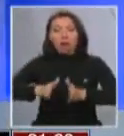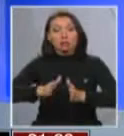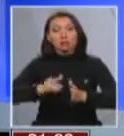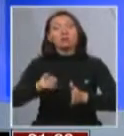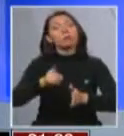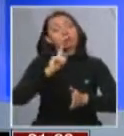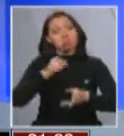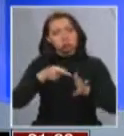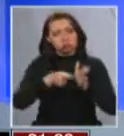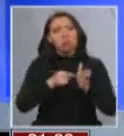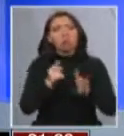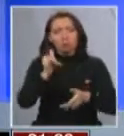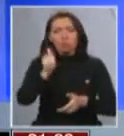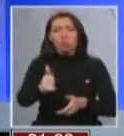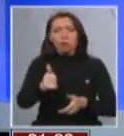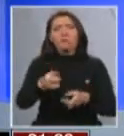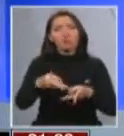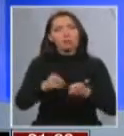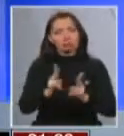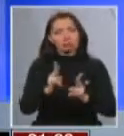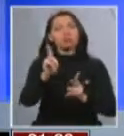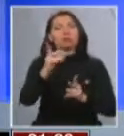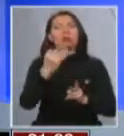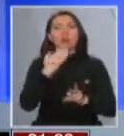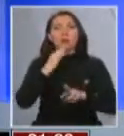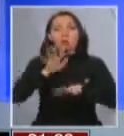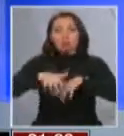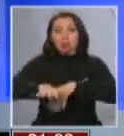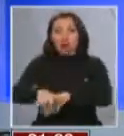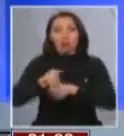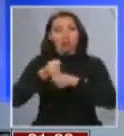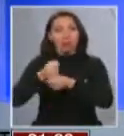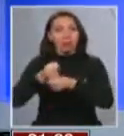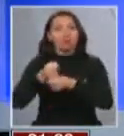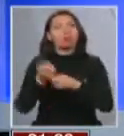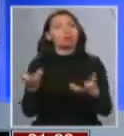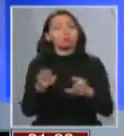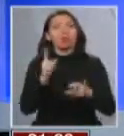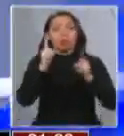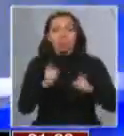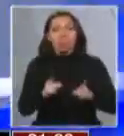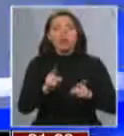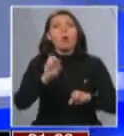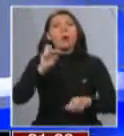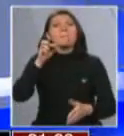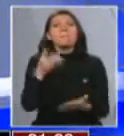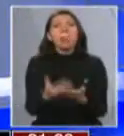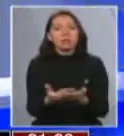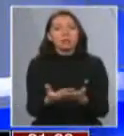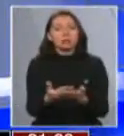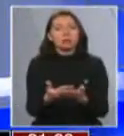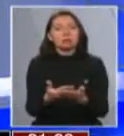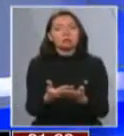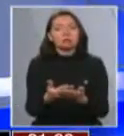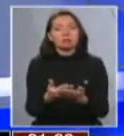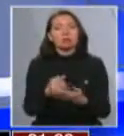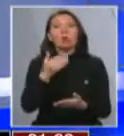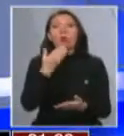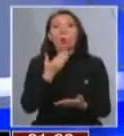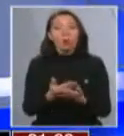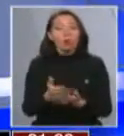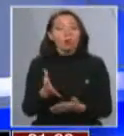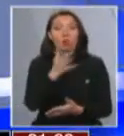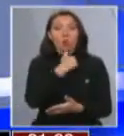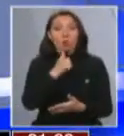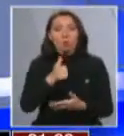lugar válido y que además las manifestaciones deben ser pacíficas. Y cuando no el